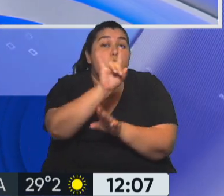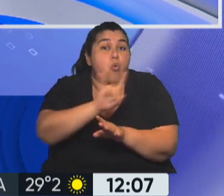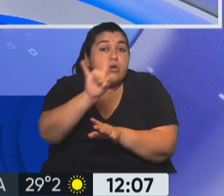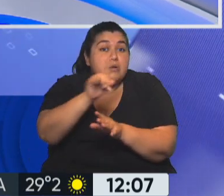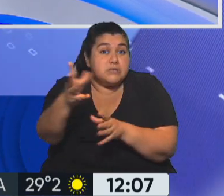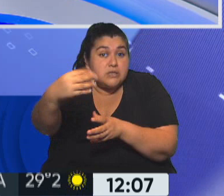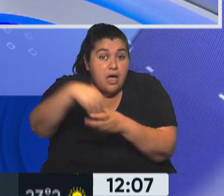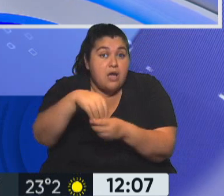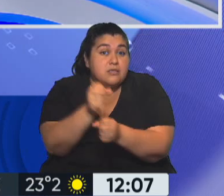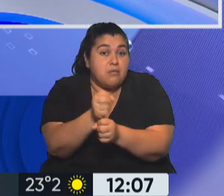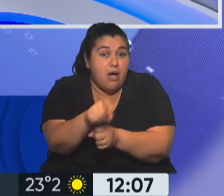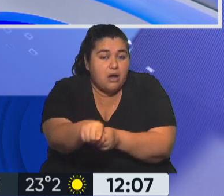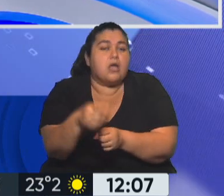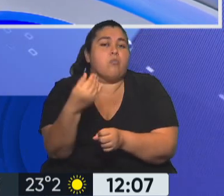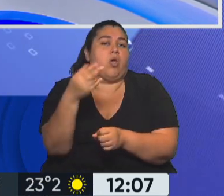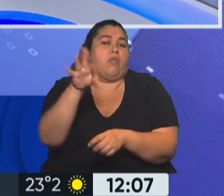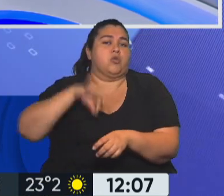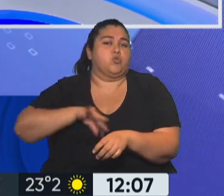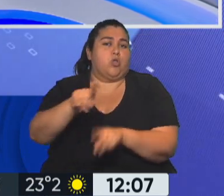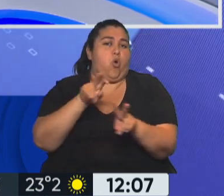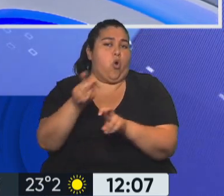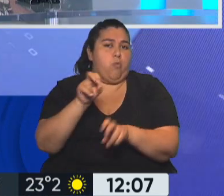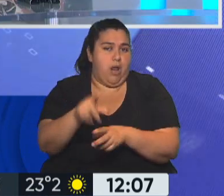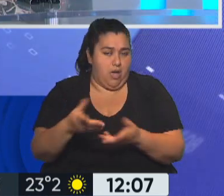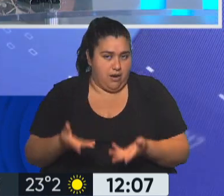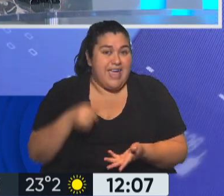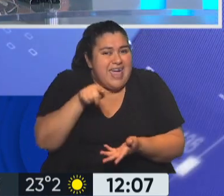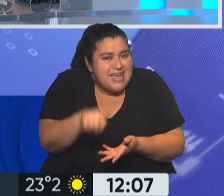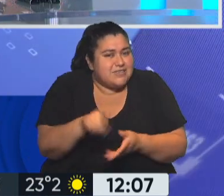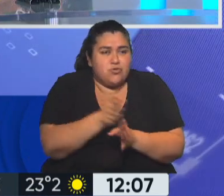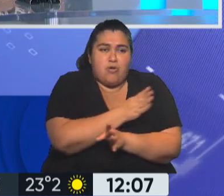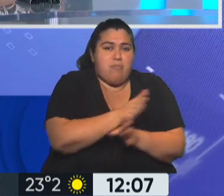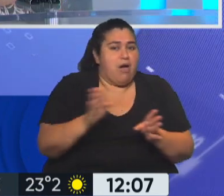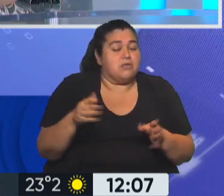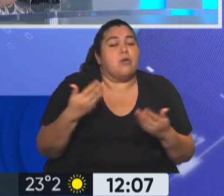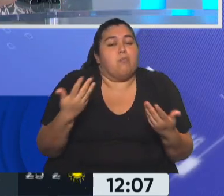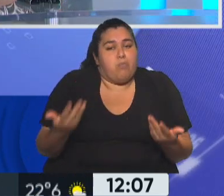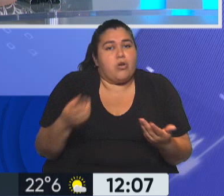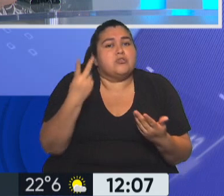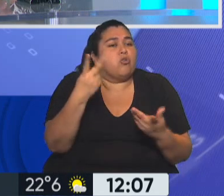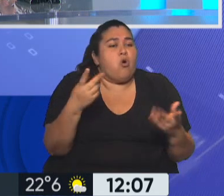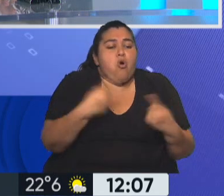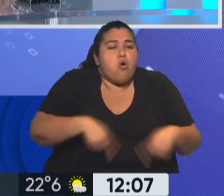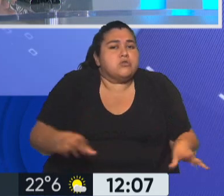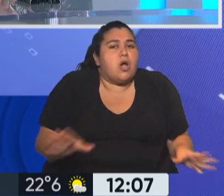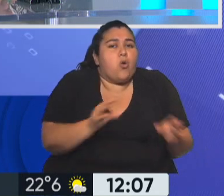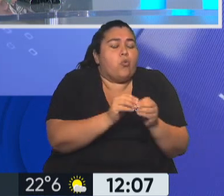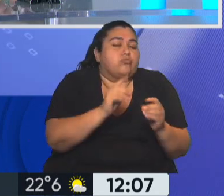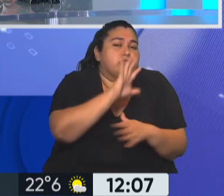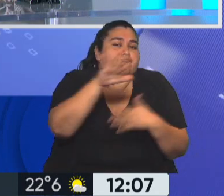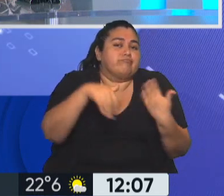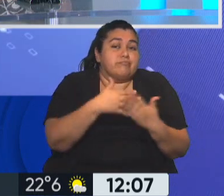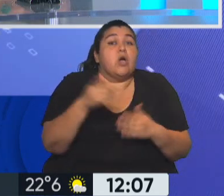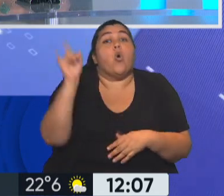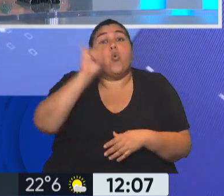universitaria puedan cobrar su sueldo a fin de mes. Entonces, por eso se juntaron las dos cosas. Lo que están diciendo desde las universidades